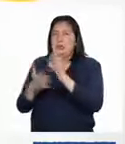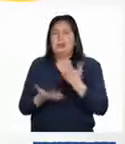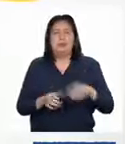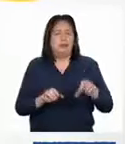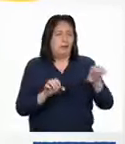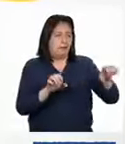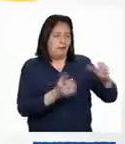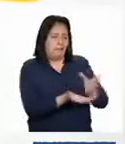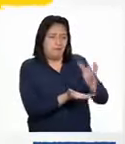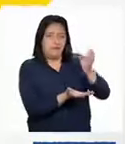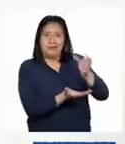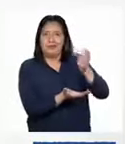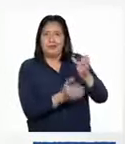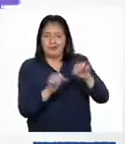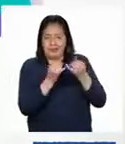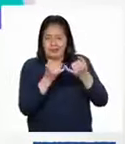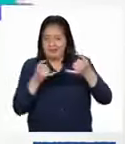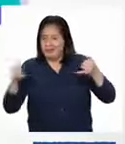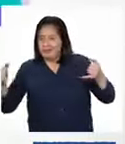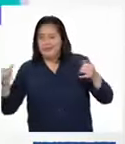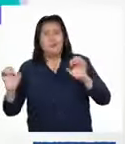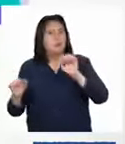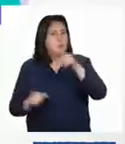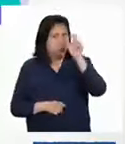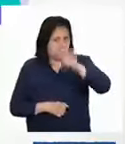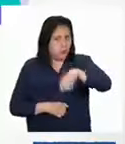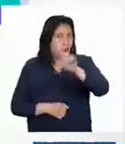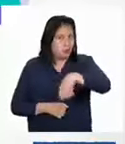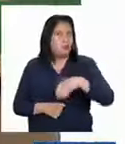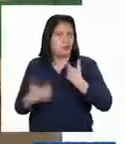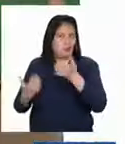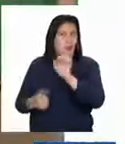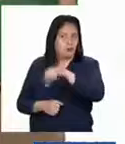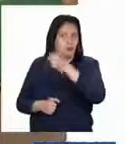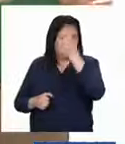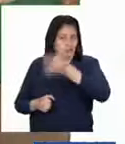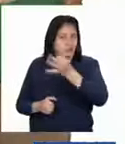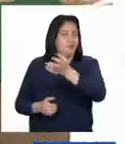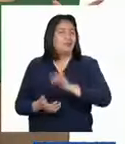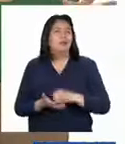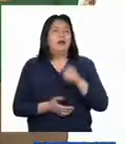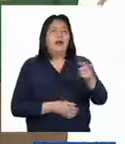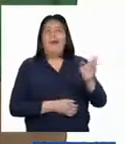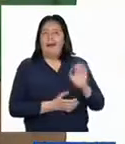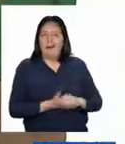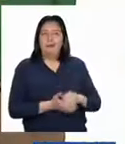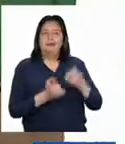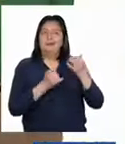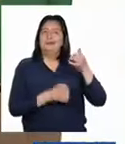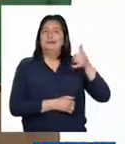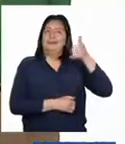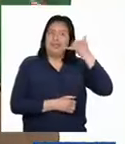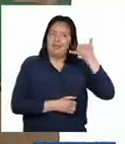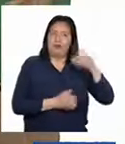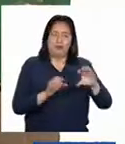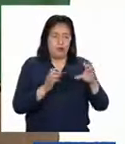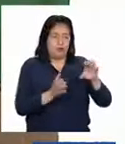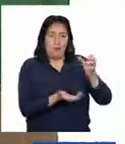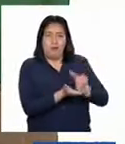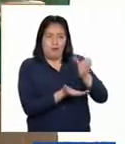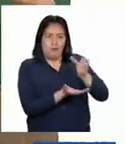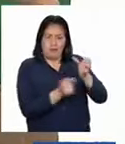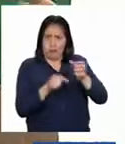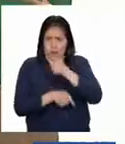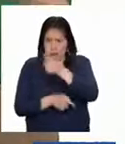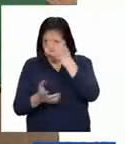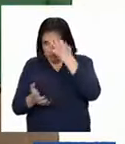de vasos de cartón y rafia? Les juro que funciona. Vamos a hacer un teléfono con vasos.